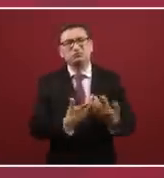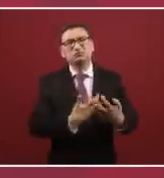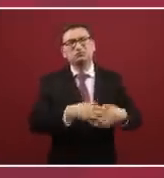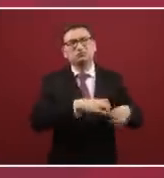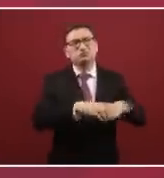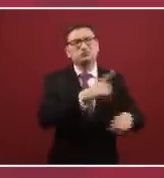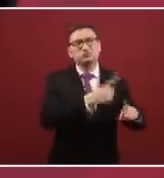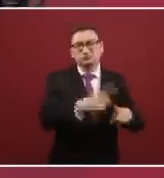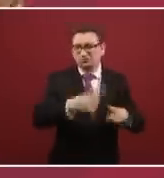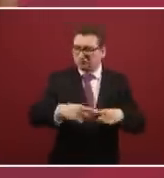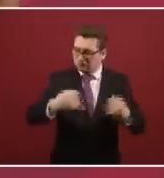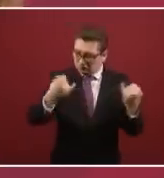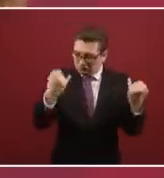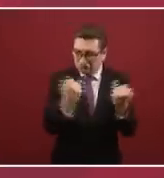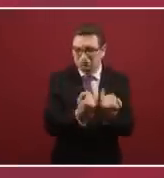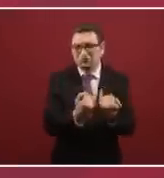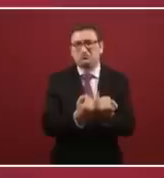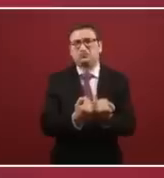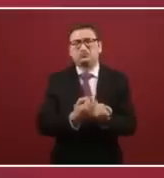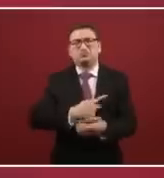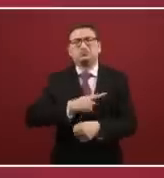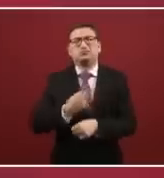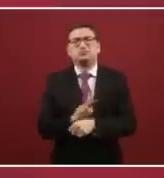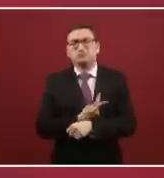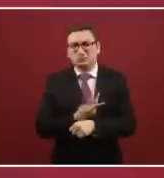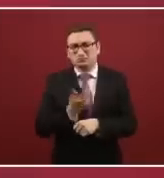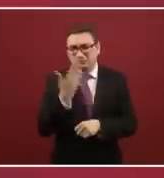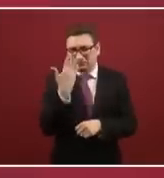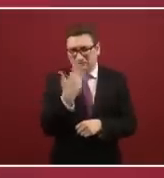Se creó un grupo